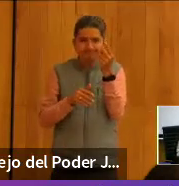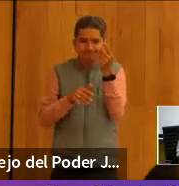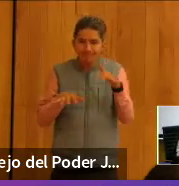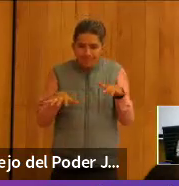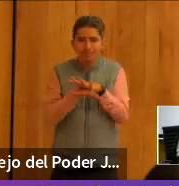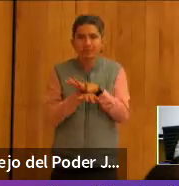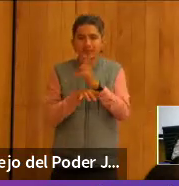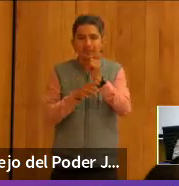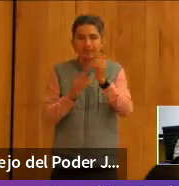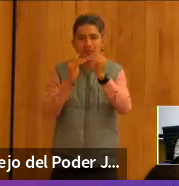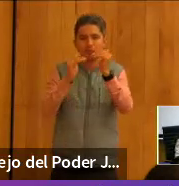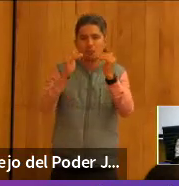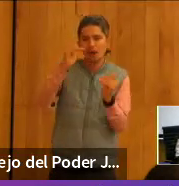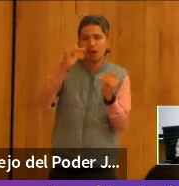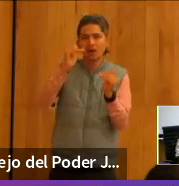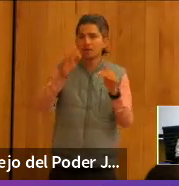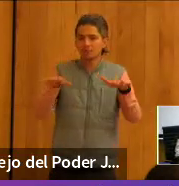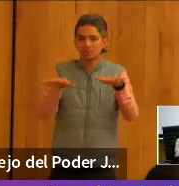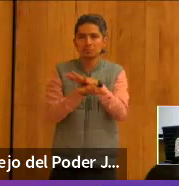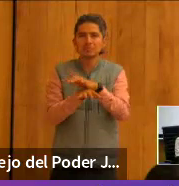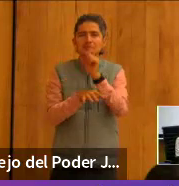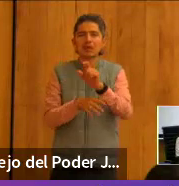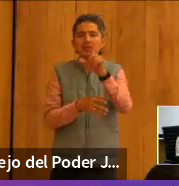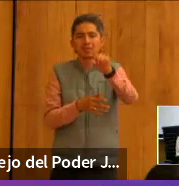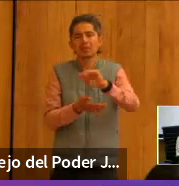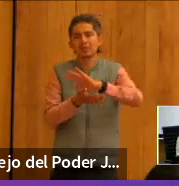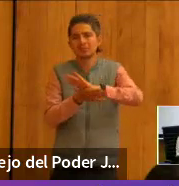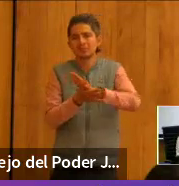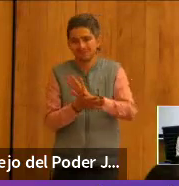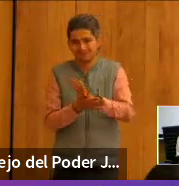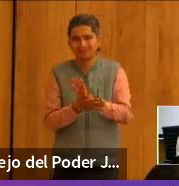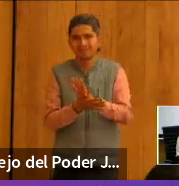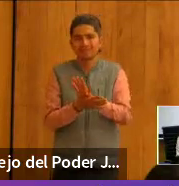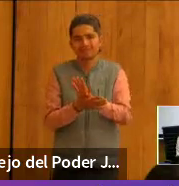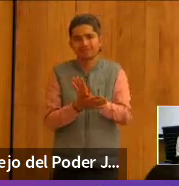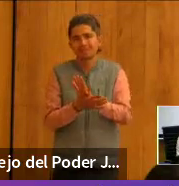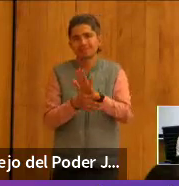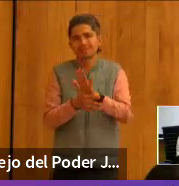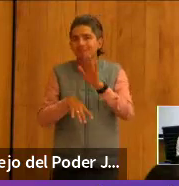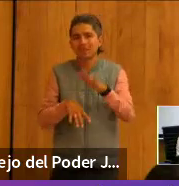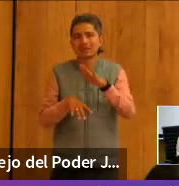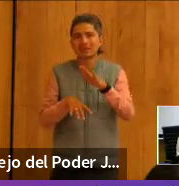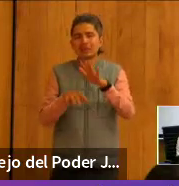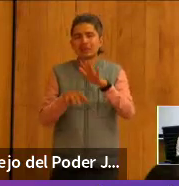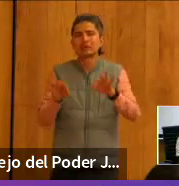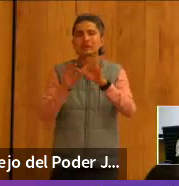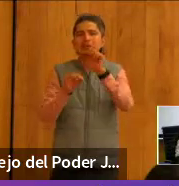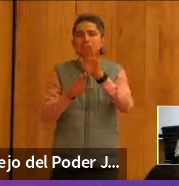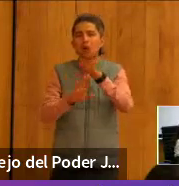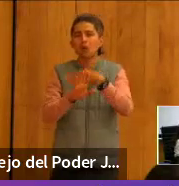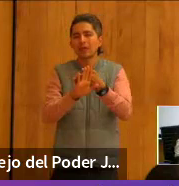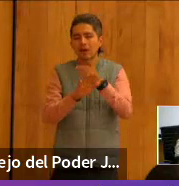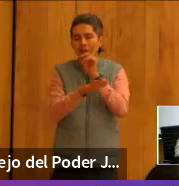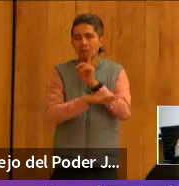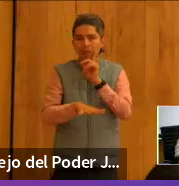las desigualdades por cuestiones de discriminación, principalmente contra las mujeres.